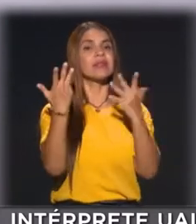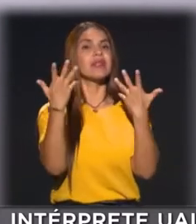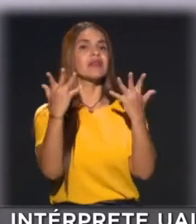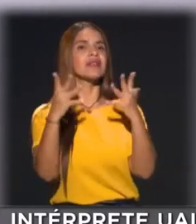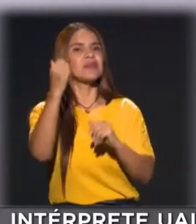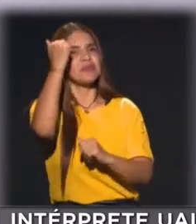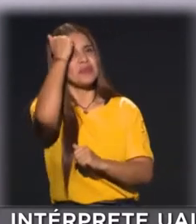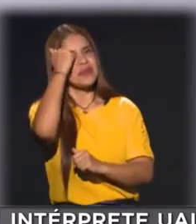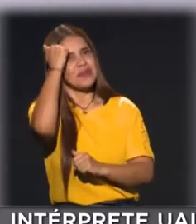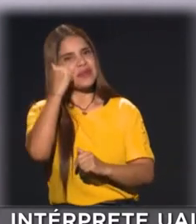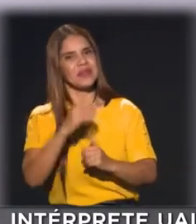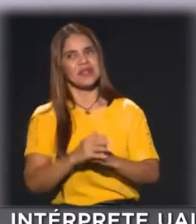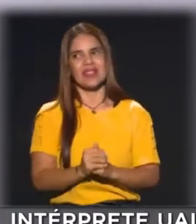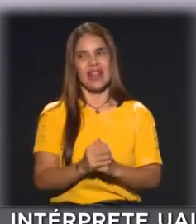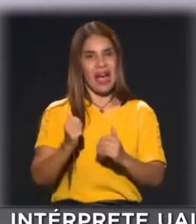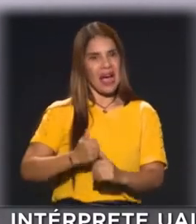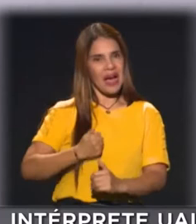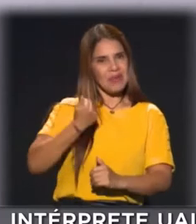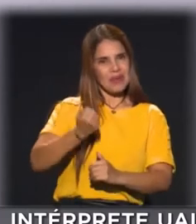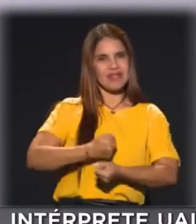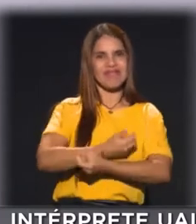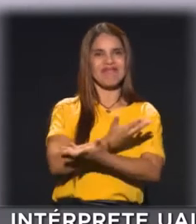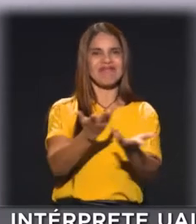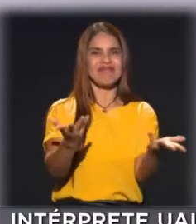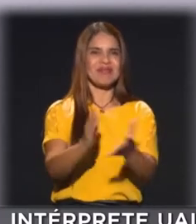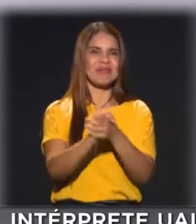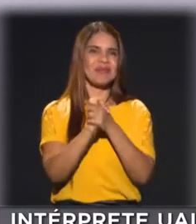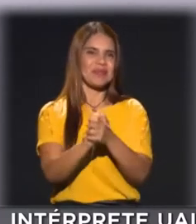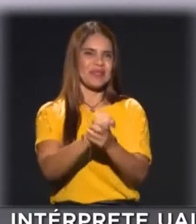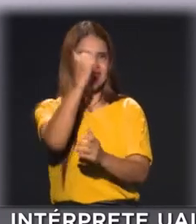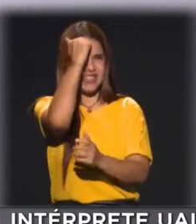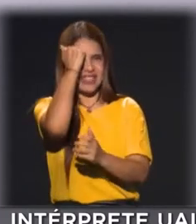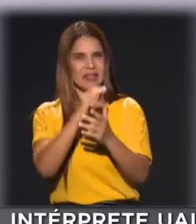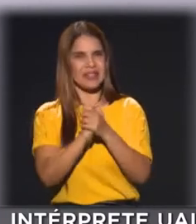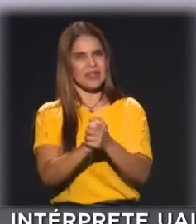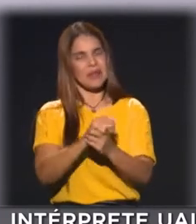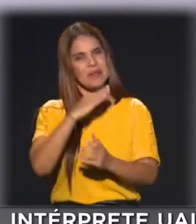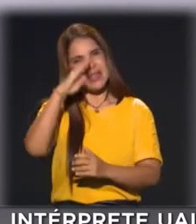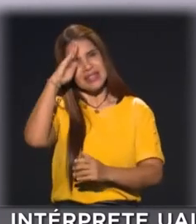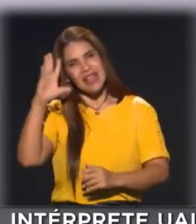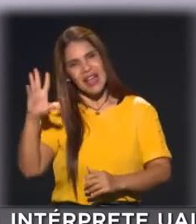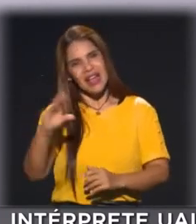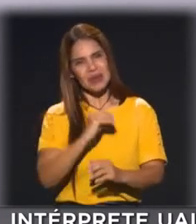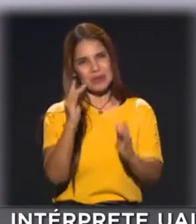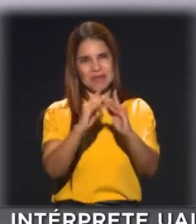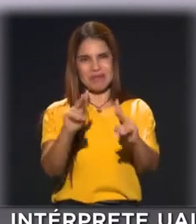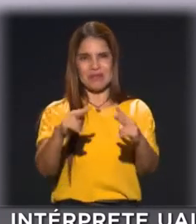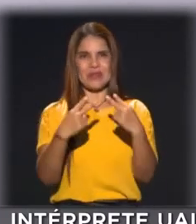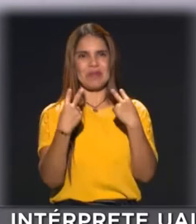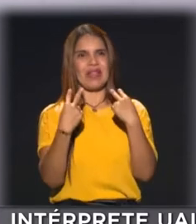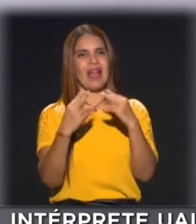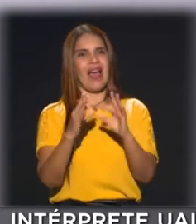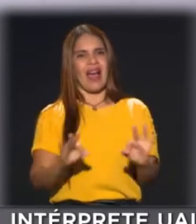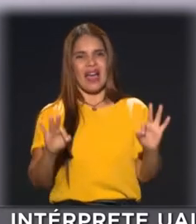Día del Profesor. Entonces aprovecho para enviarle un saludo a todos los docentes de Medellín, a todos los docentes que están conectados, a todos